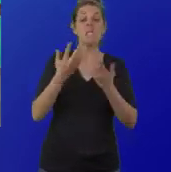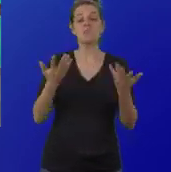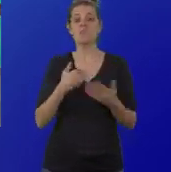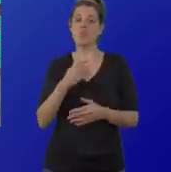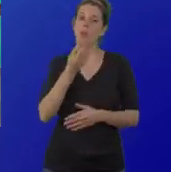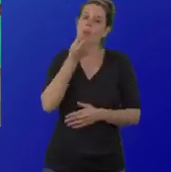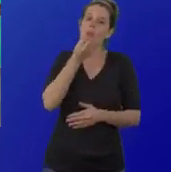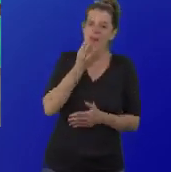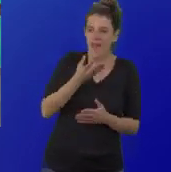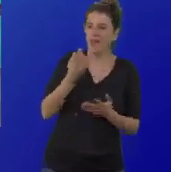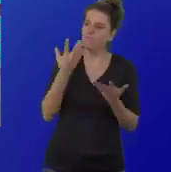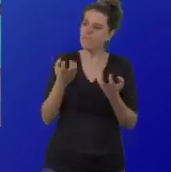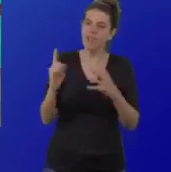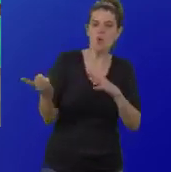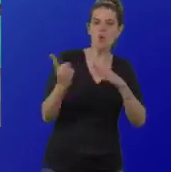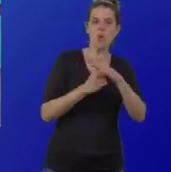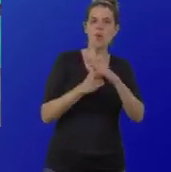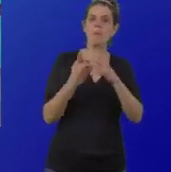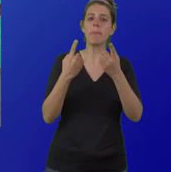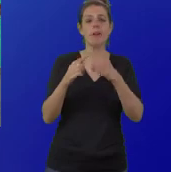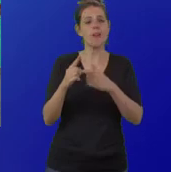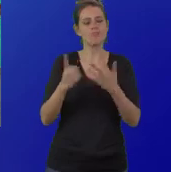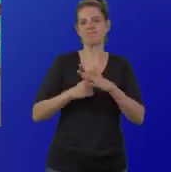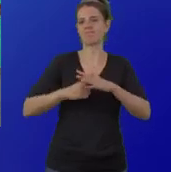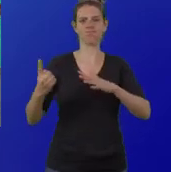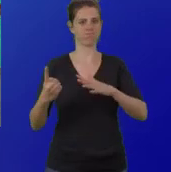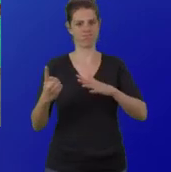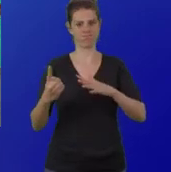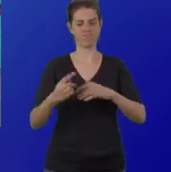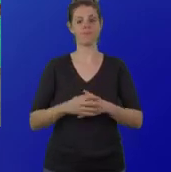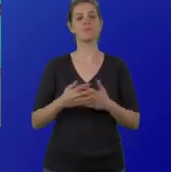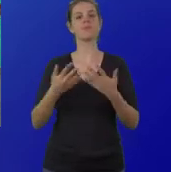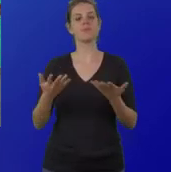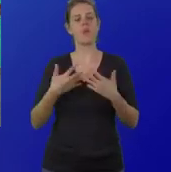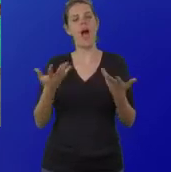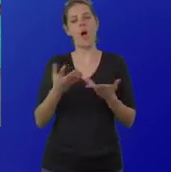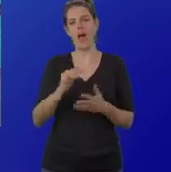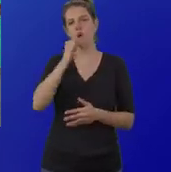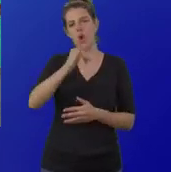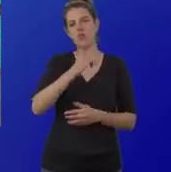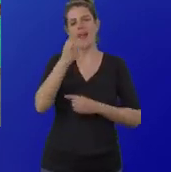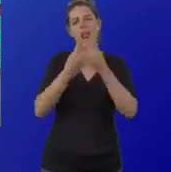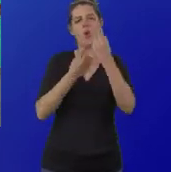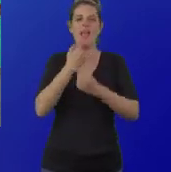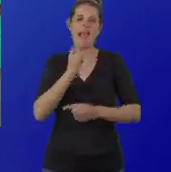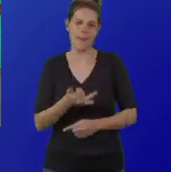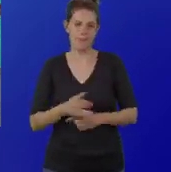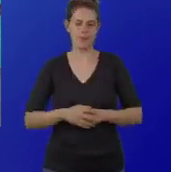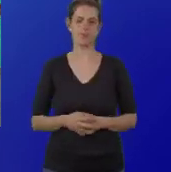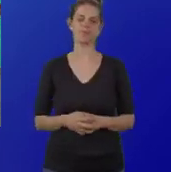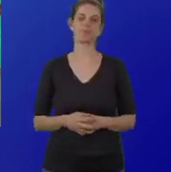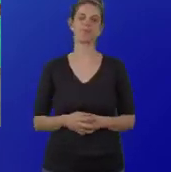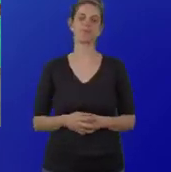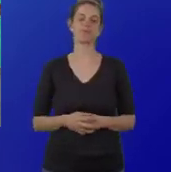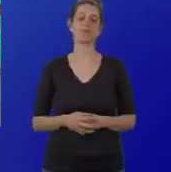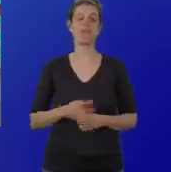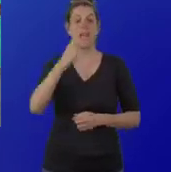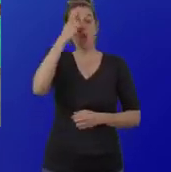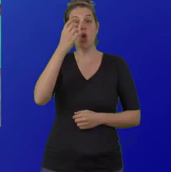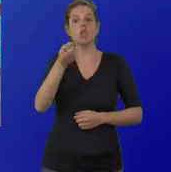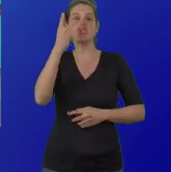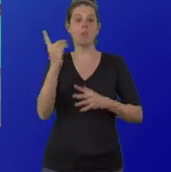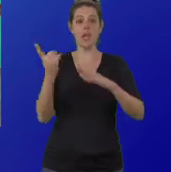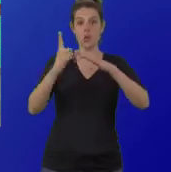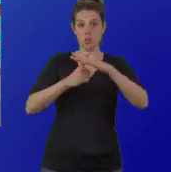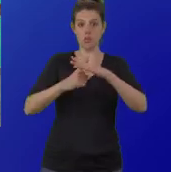veces con toda la intención de incluir estamos excluyendo. Y a eso le voy a dar con algunos ejemplos. El concepto